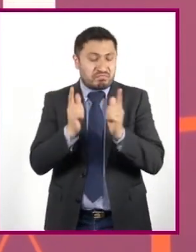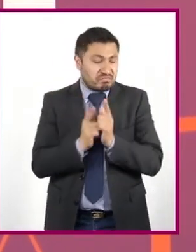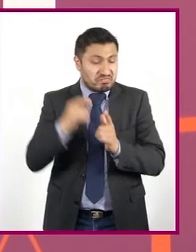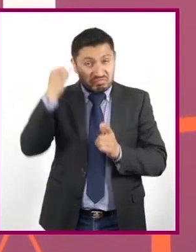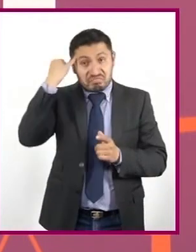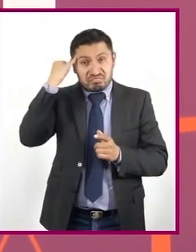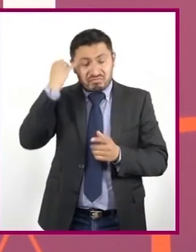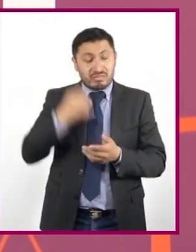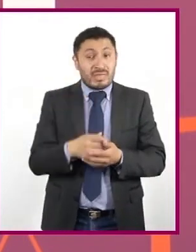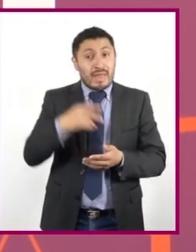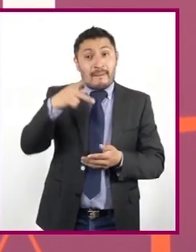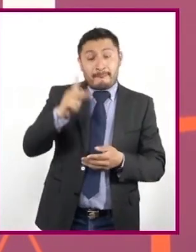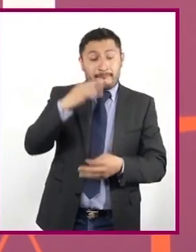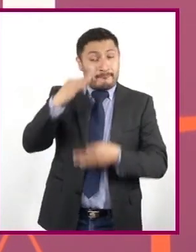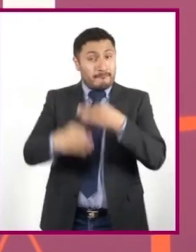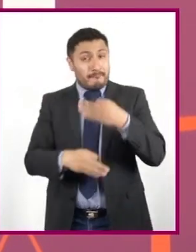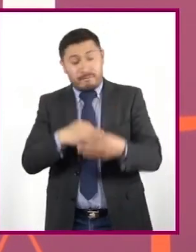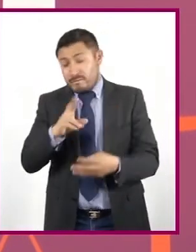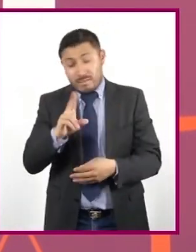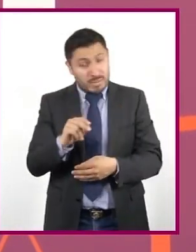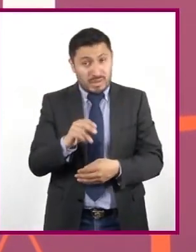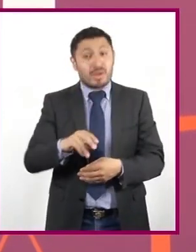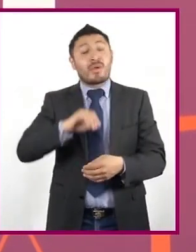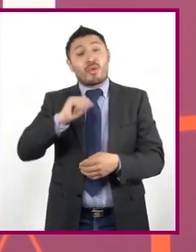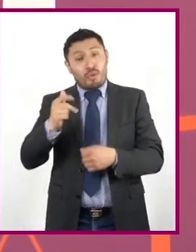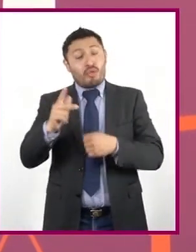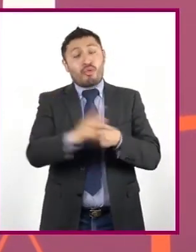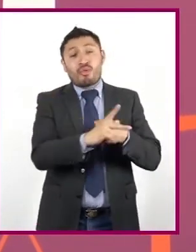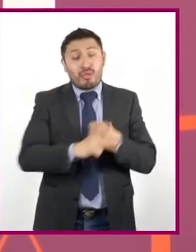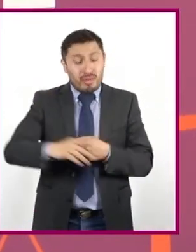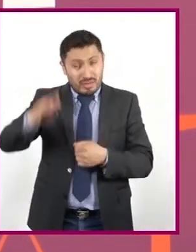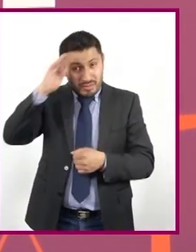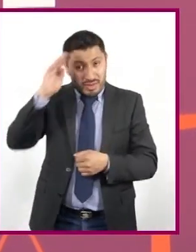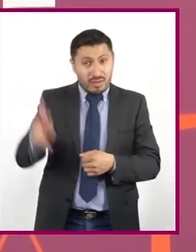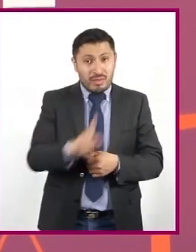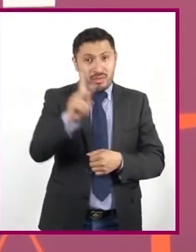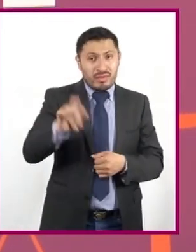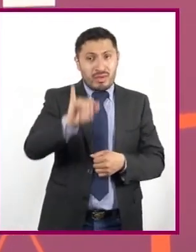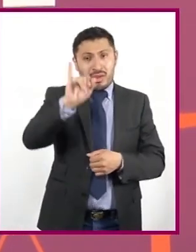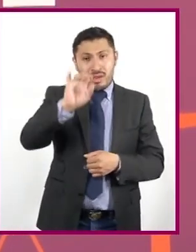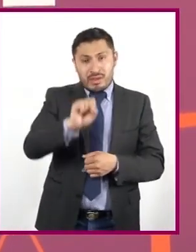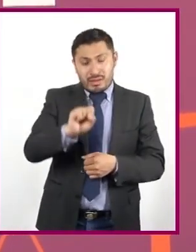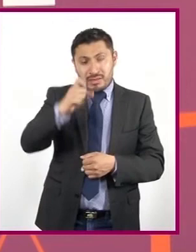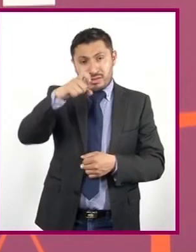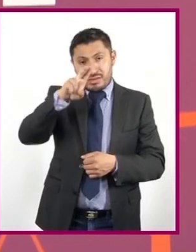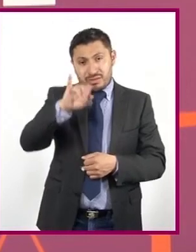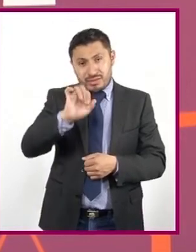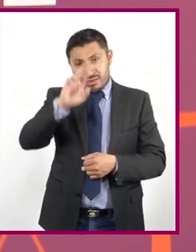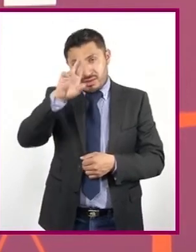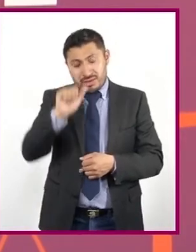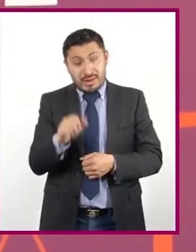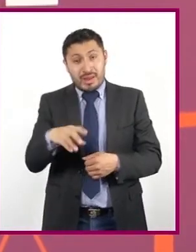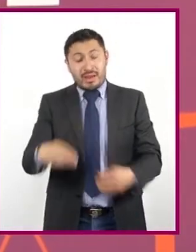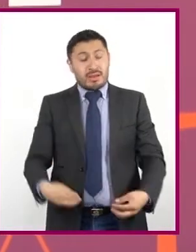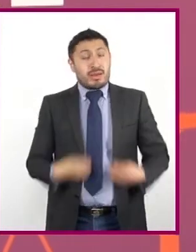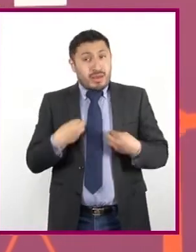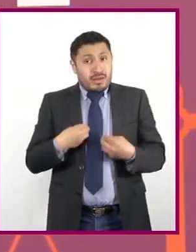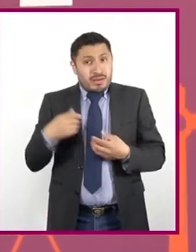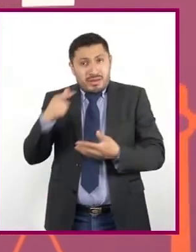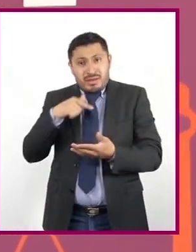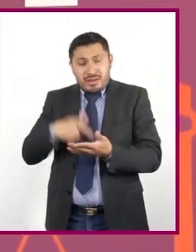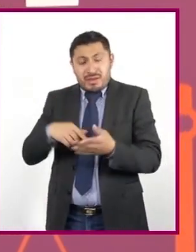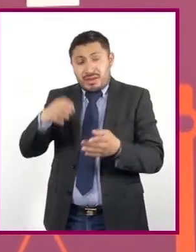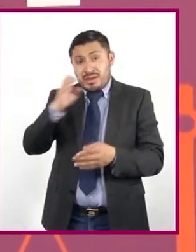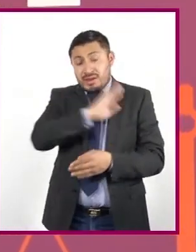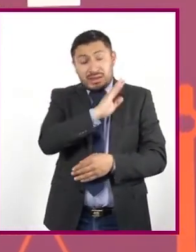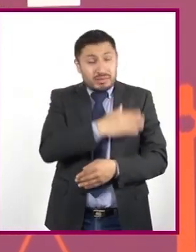indígenas. Pero en otros países podemos pensar en el pueblo euskera, que habitó una parte de lo que hoy conocemos como